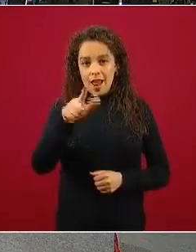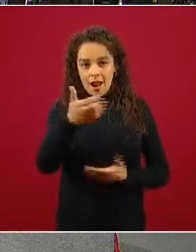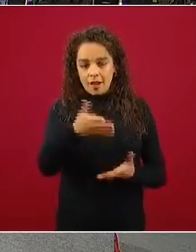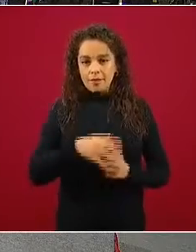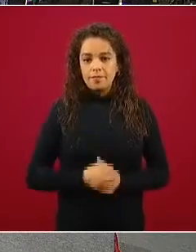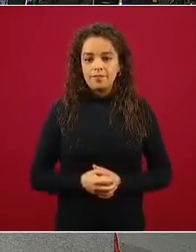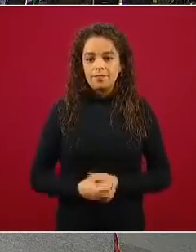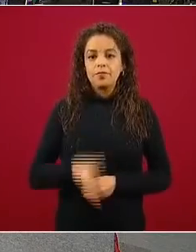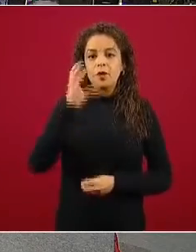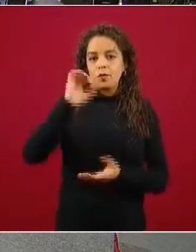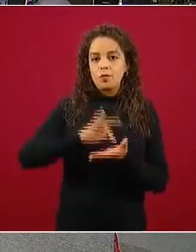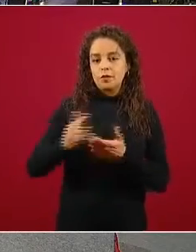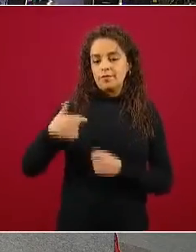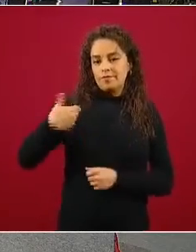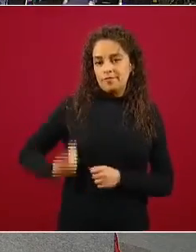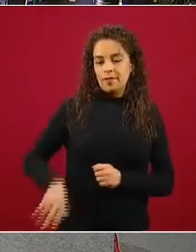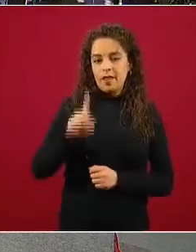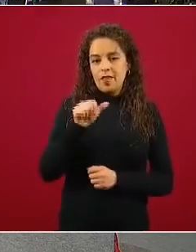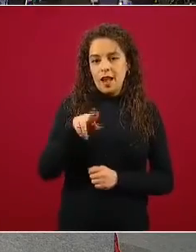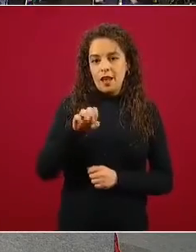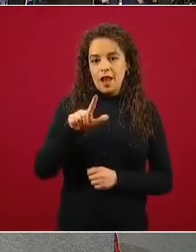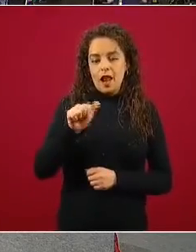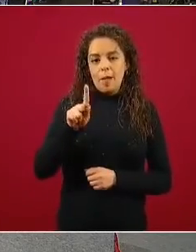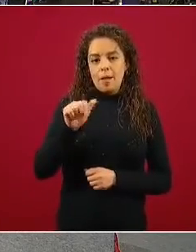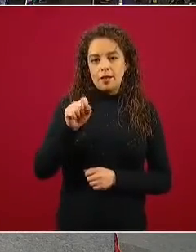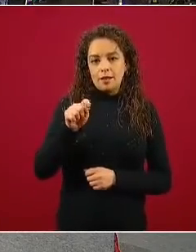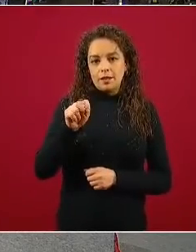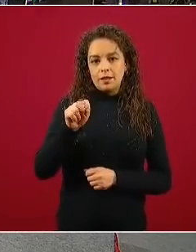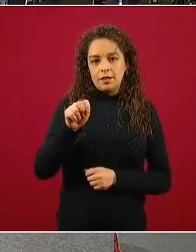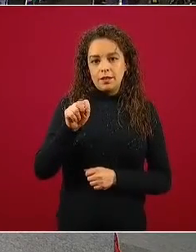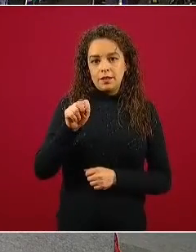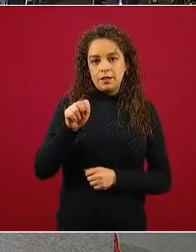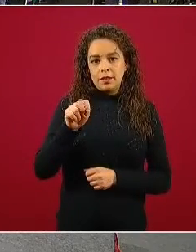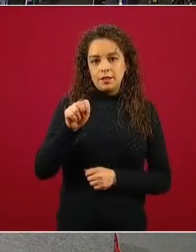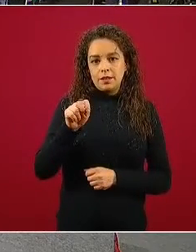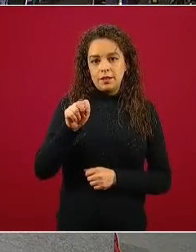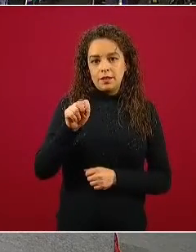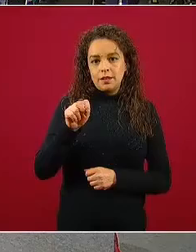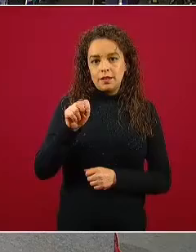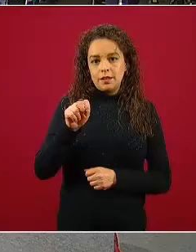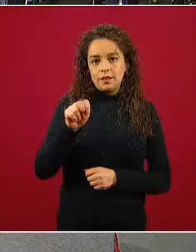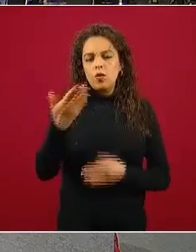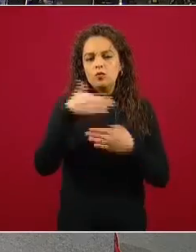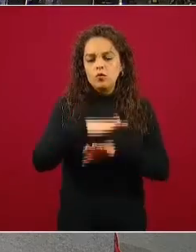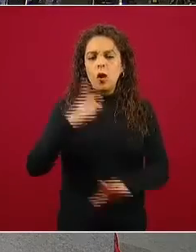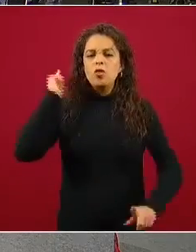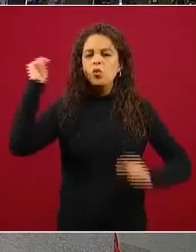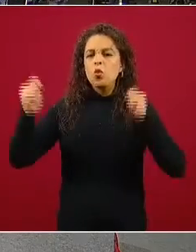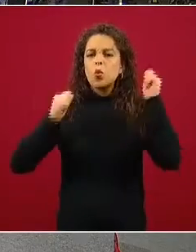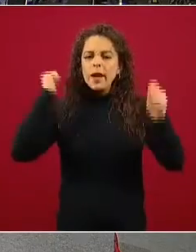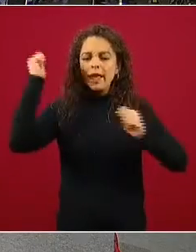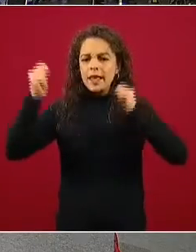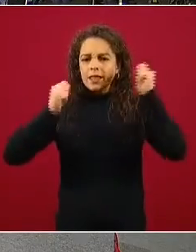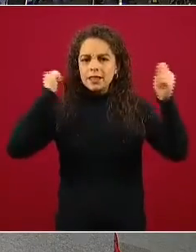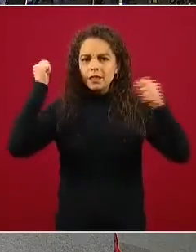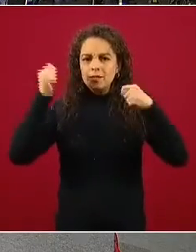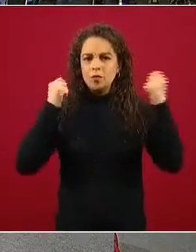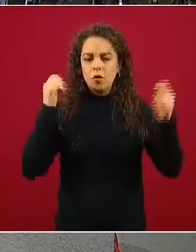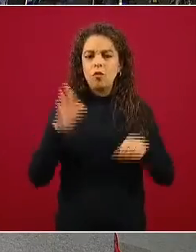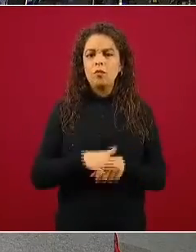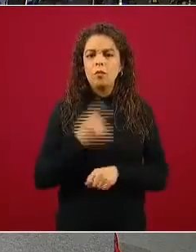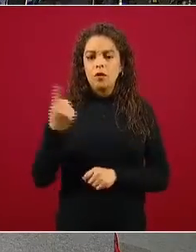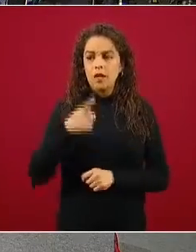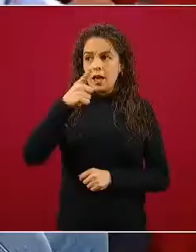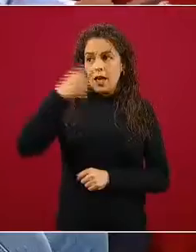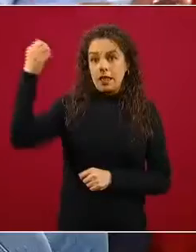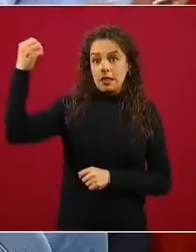Gracias, Daniela Pastrana, de Pie de Página. Tengo varias preguntas. Una es sobre el turismo, porque, el